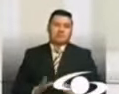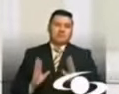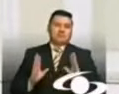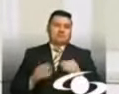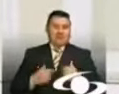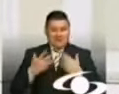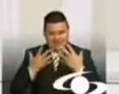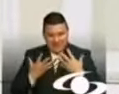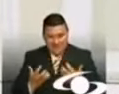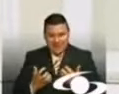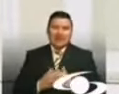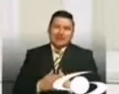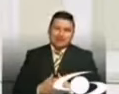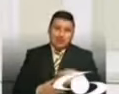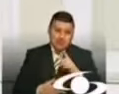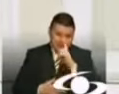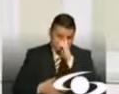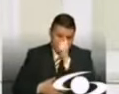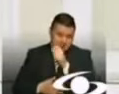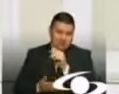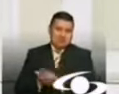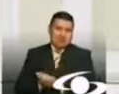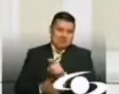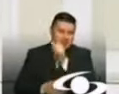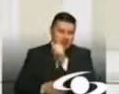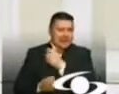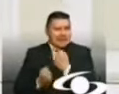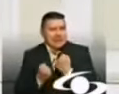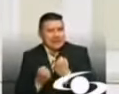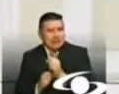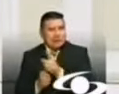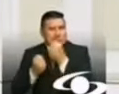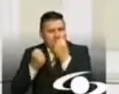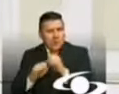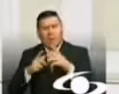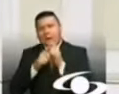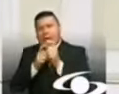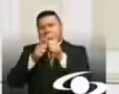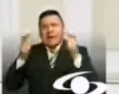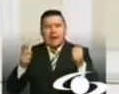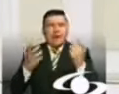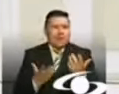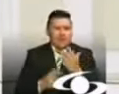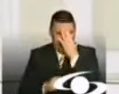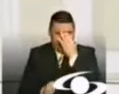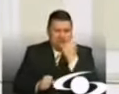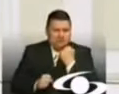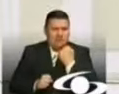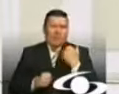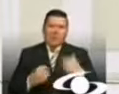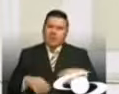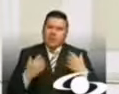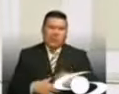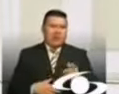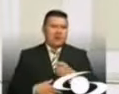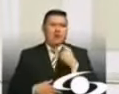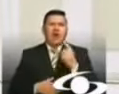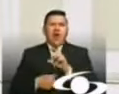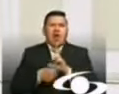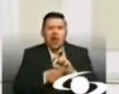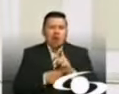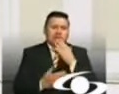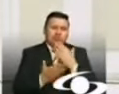Yo quisiera que valoráramos muchísimo todo este esfuerzo tan grande de la fuerza pública, de las